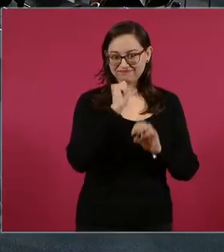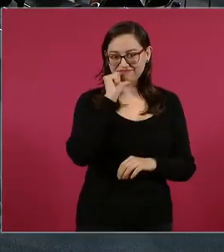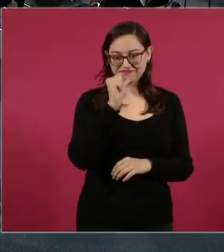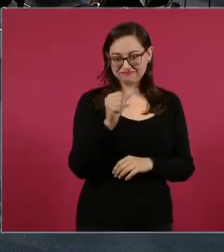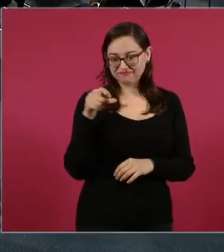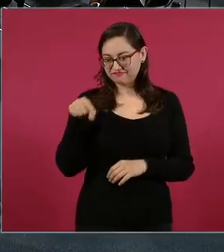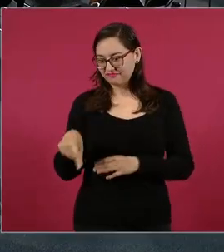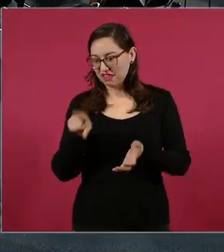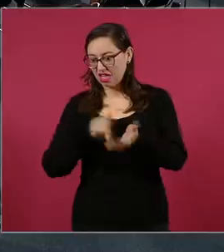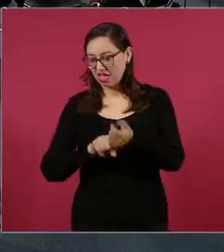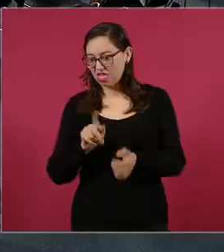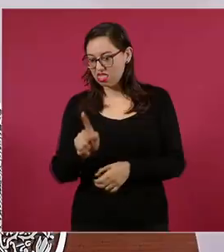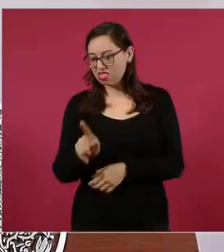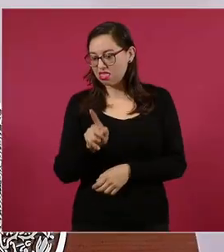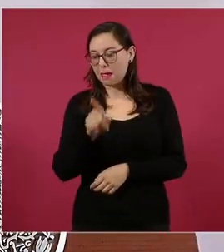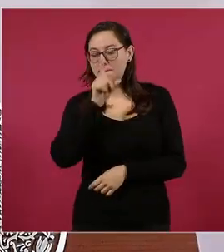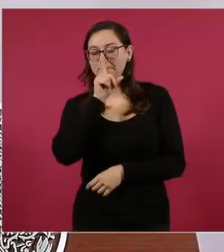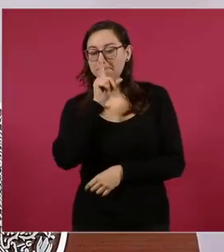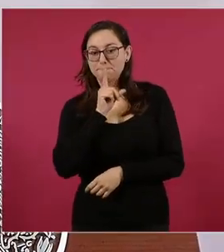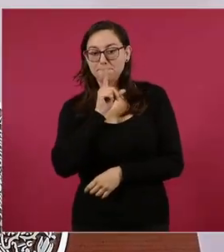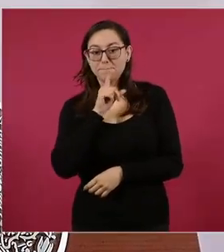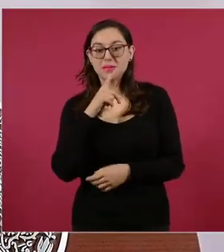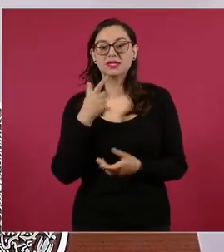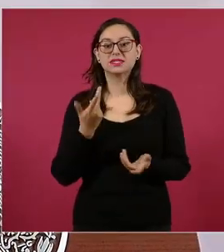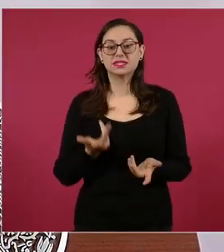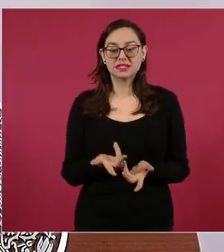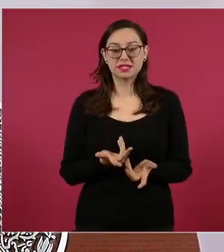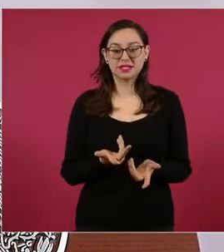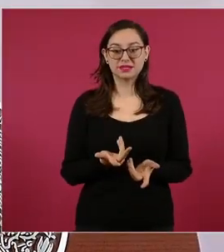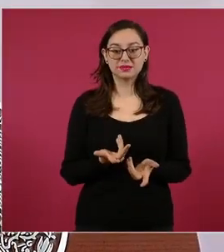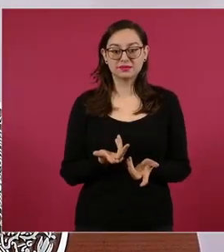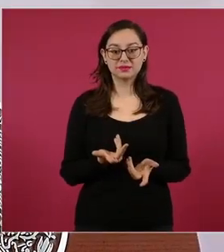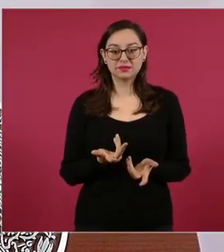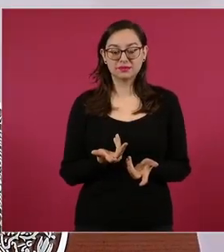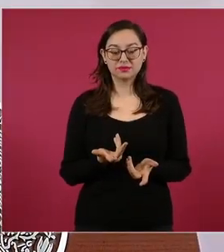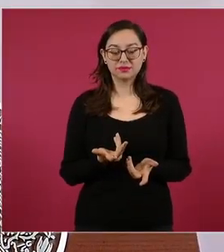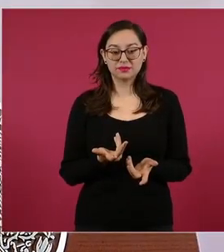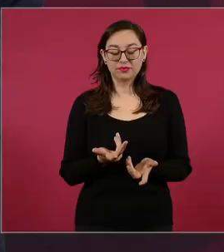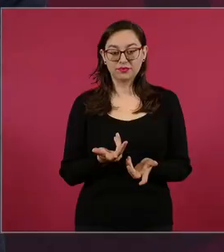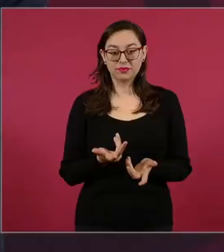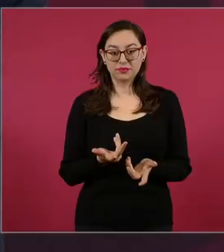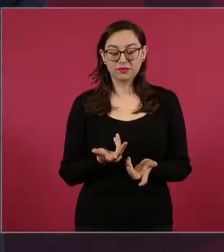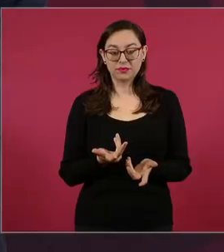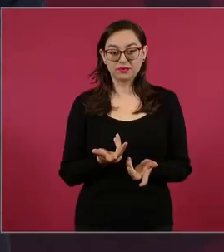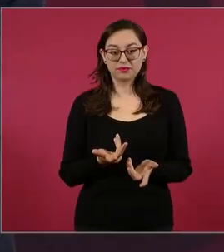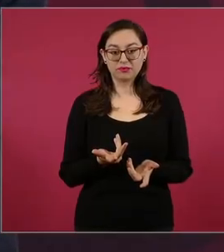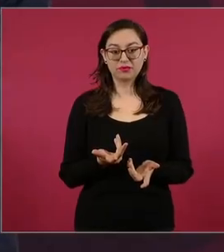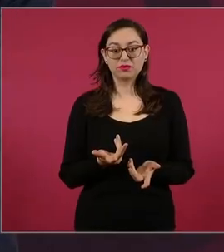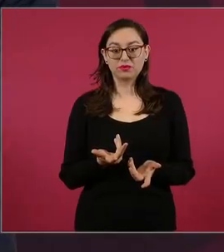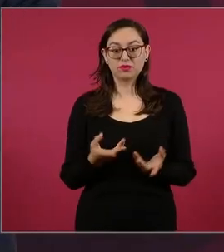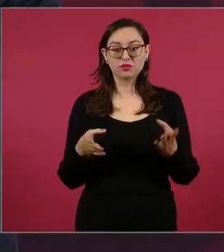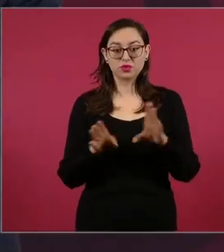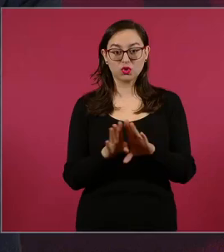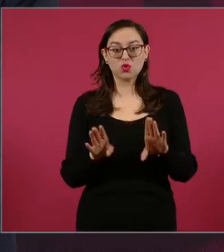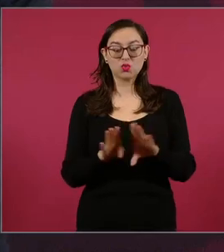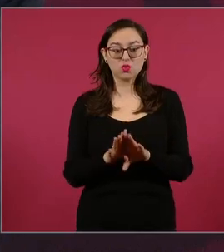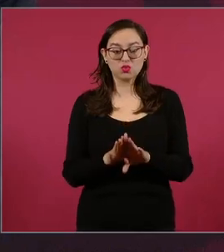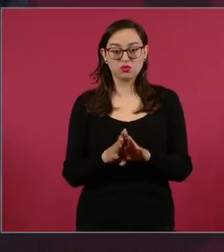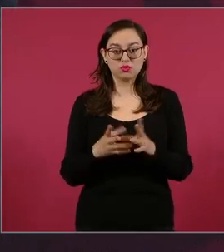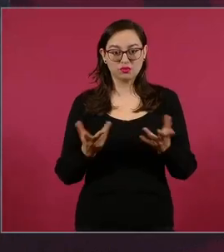transmitido por la persona que supuestamente está